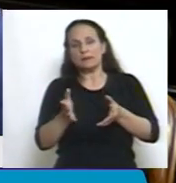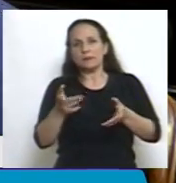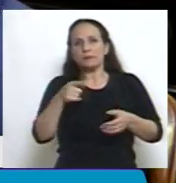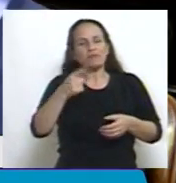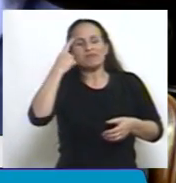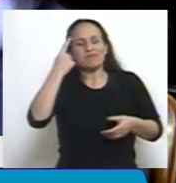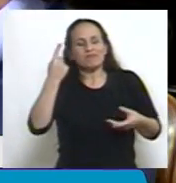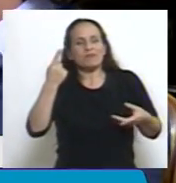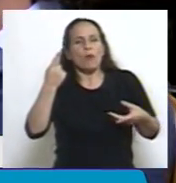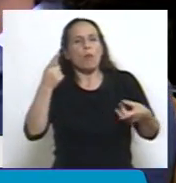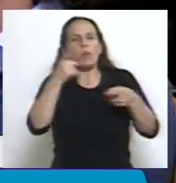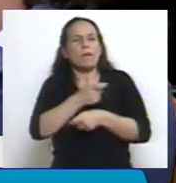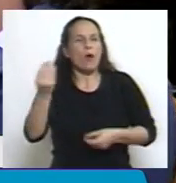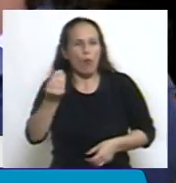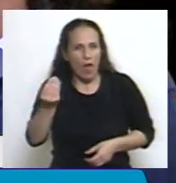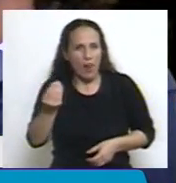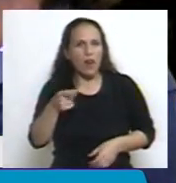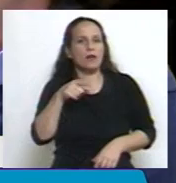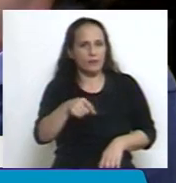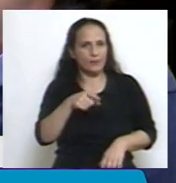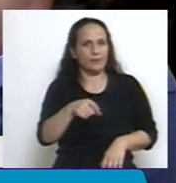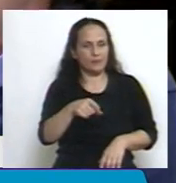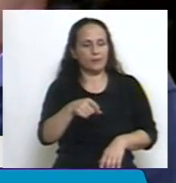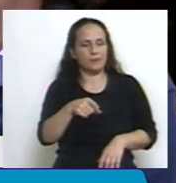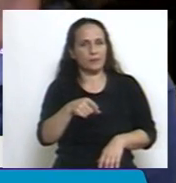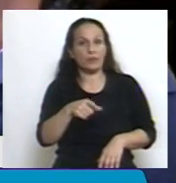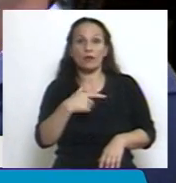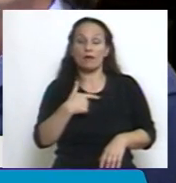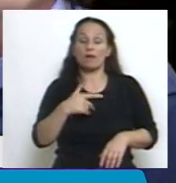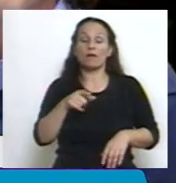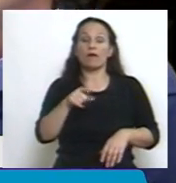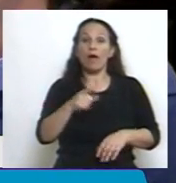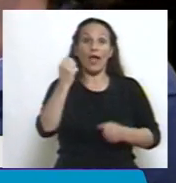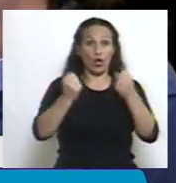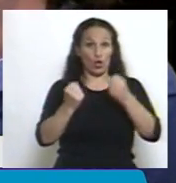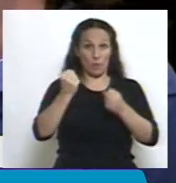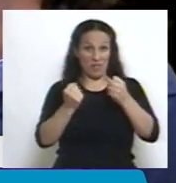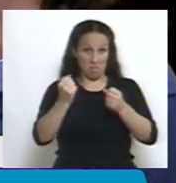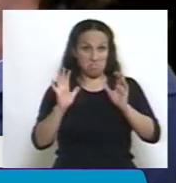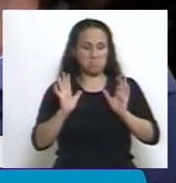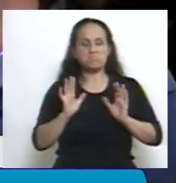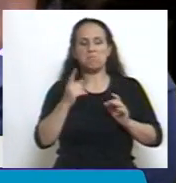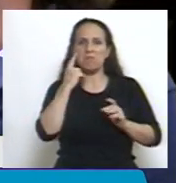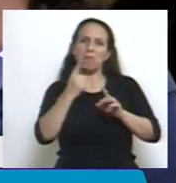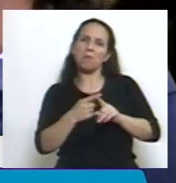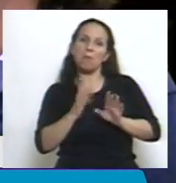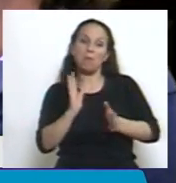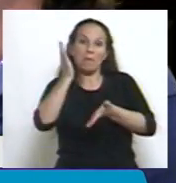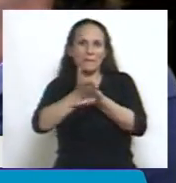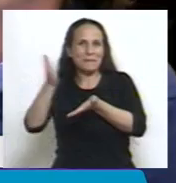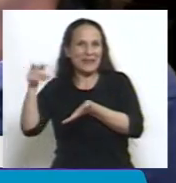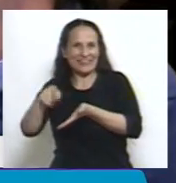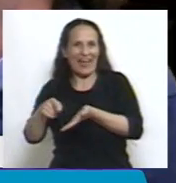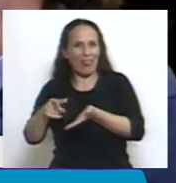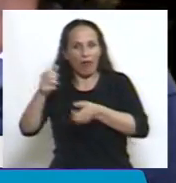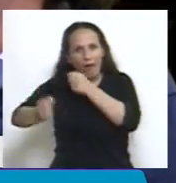¿Cuál es el problema de esto? El problema de esto es que si la mitad de la economía no aumenta su productividad, es muy